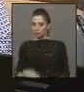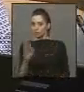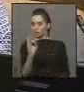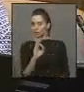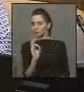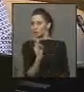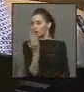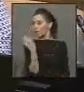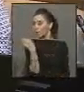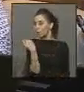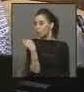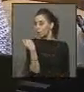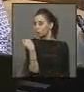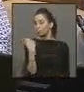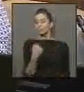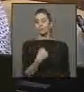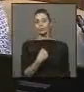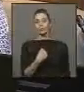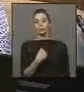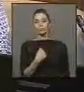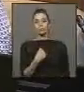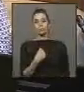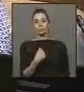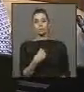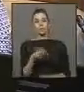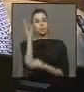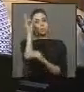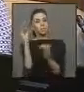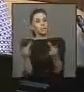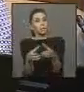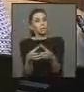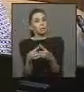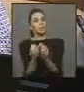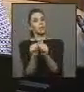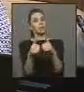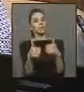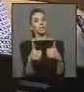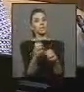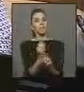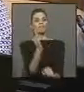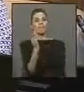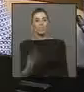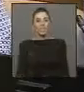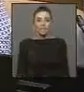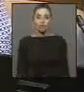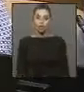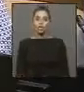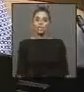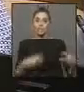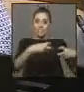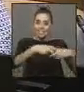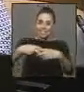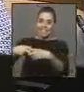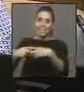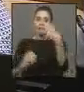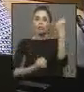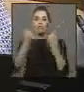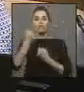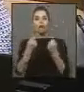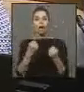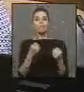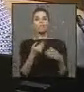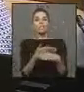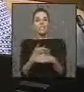sábado recién pasado tuve la oportunidad de reunirme con los dirigentes de la Federación de Sindicatos de la Industria del Salmón,